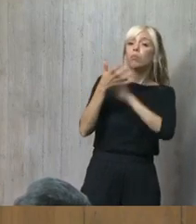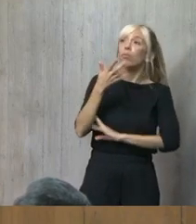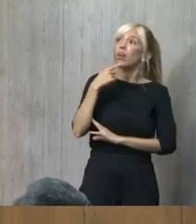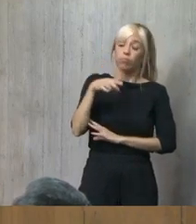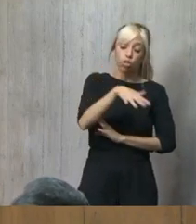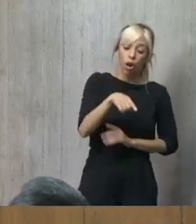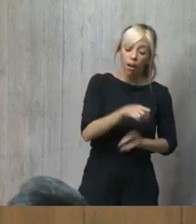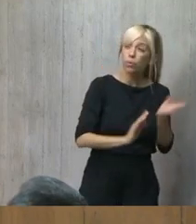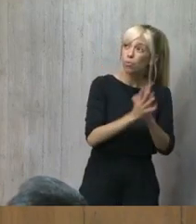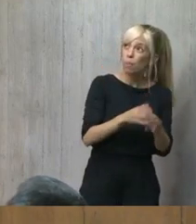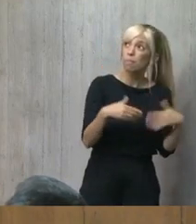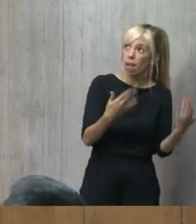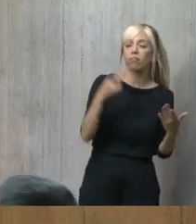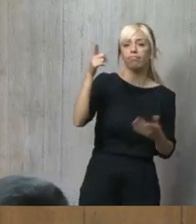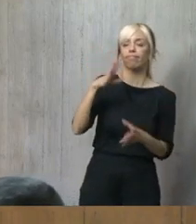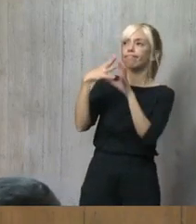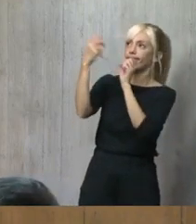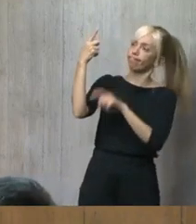necesiten. ¿Vale?